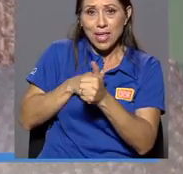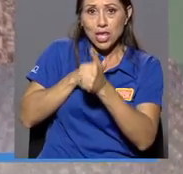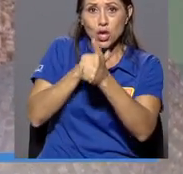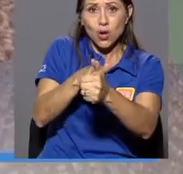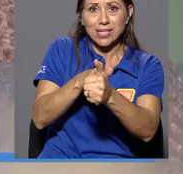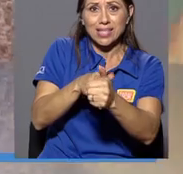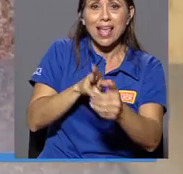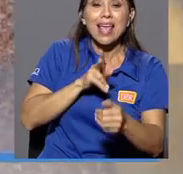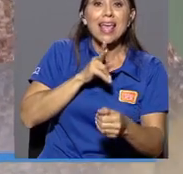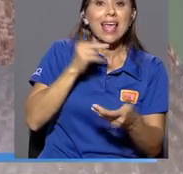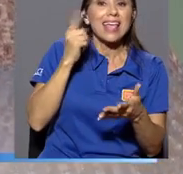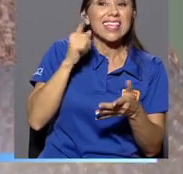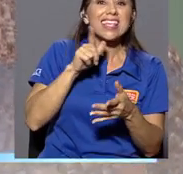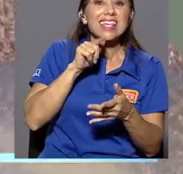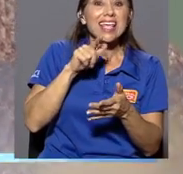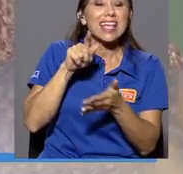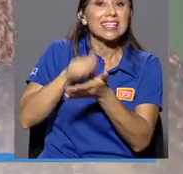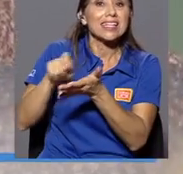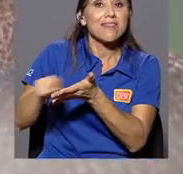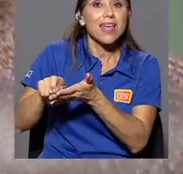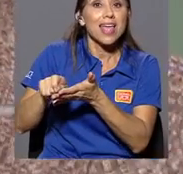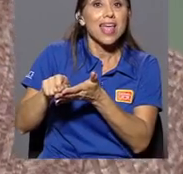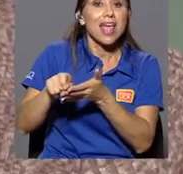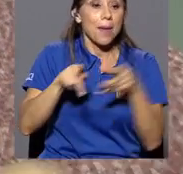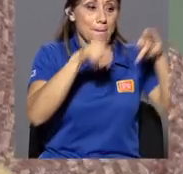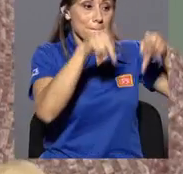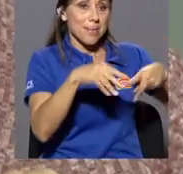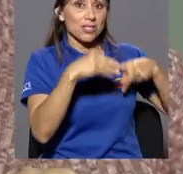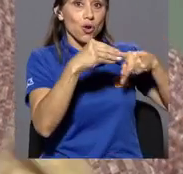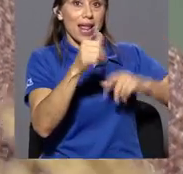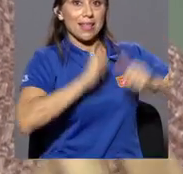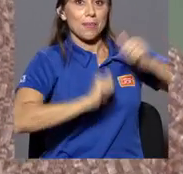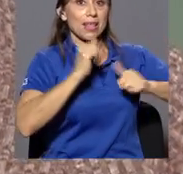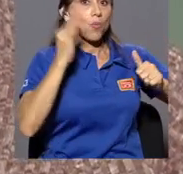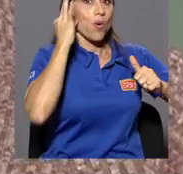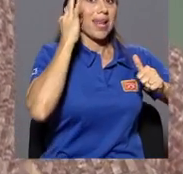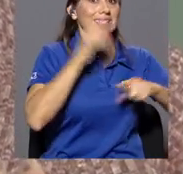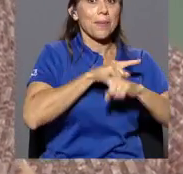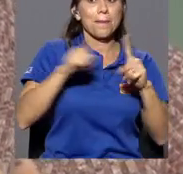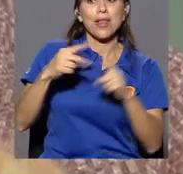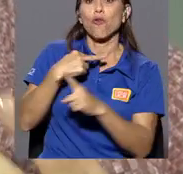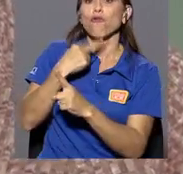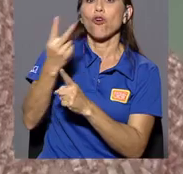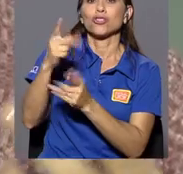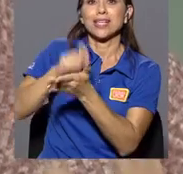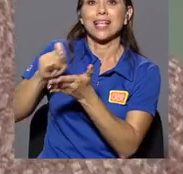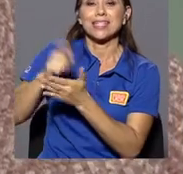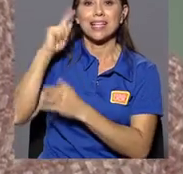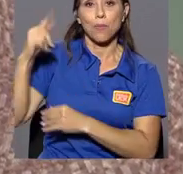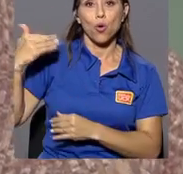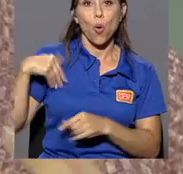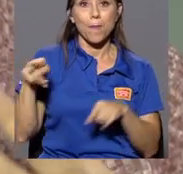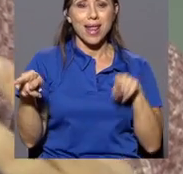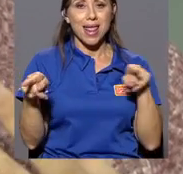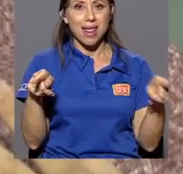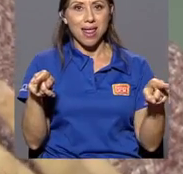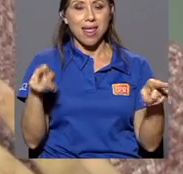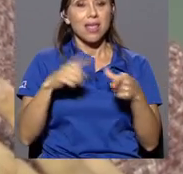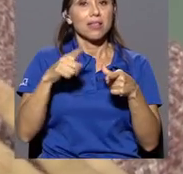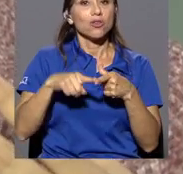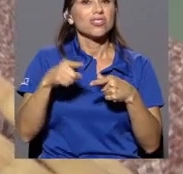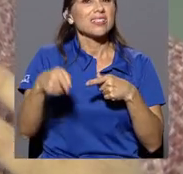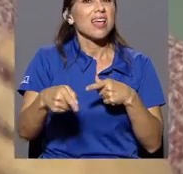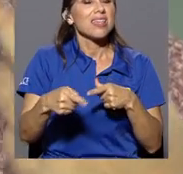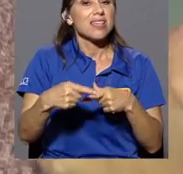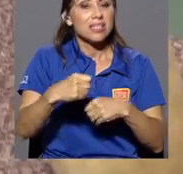interpretados por mujeres, pero cuya voz está escrita por un hombre, ¿verdad? Entonces, de esta manera se construyen papeles en